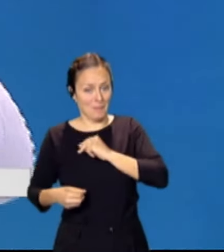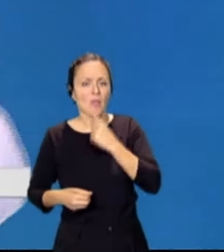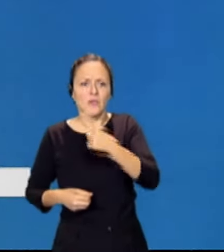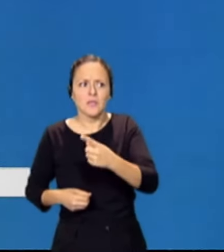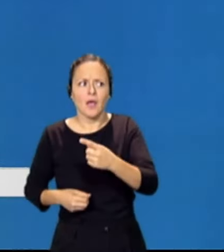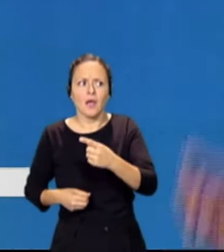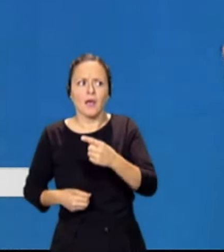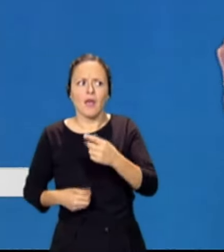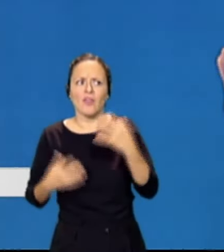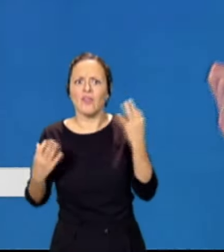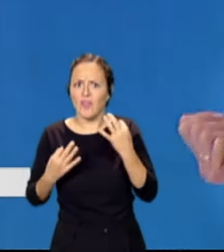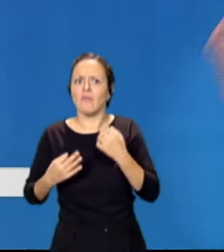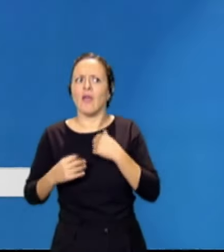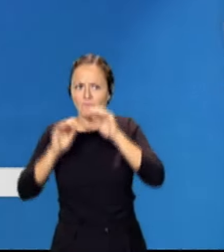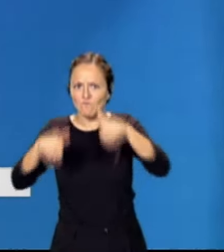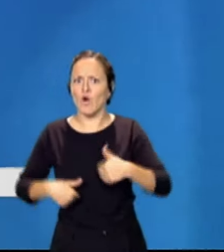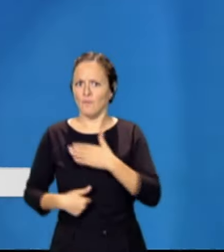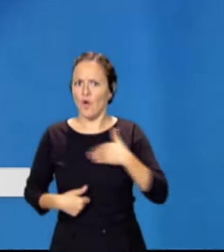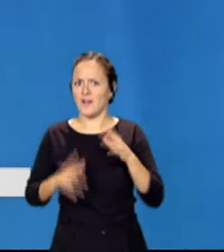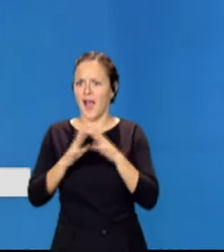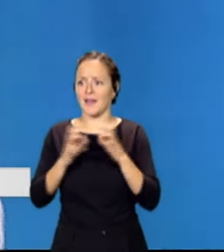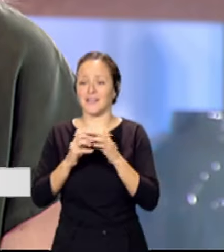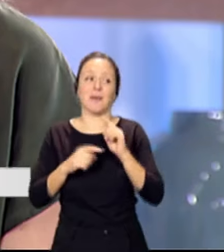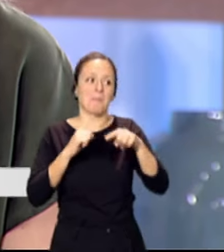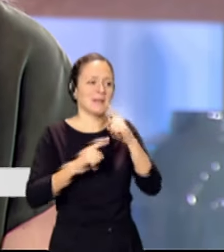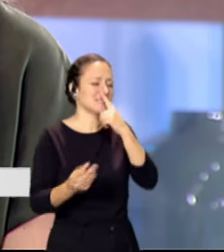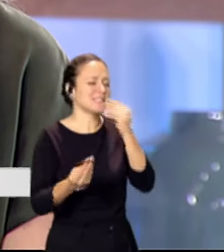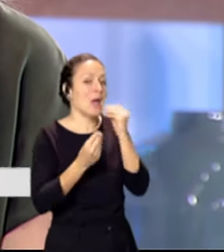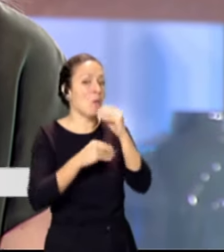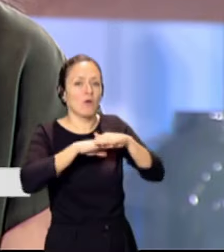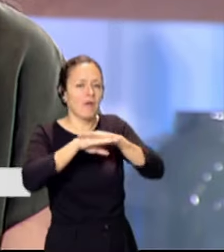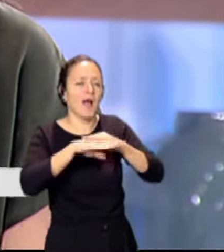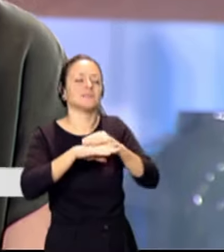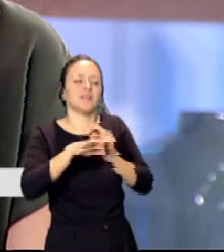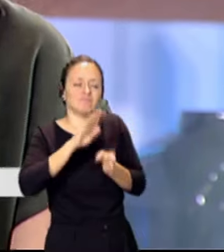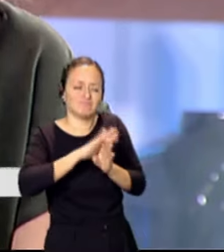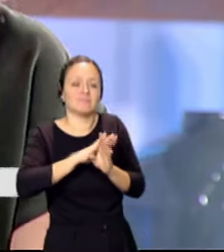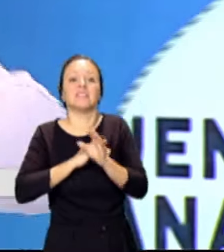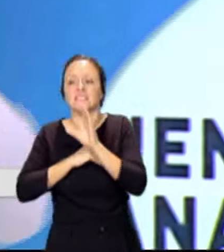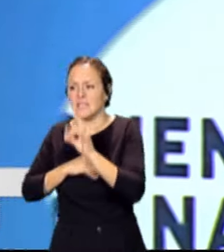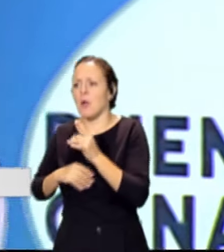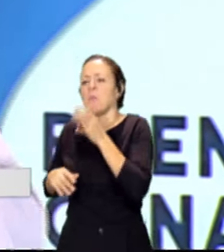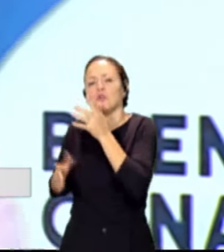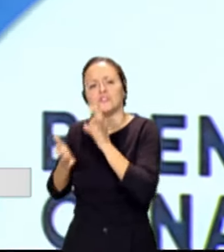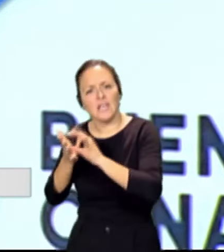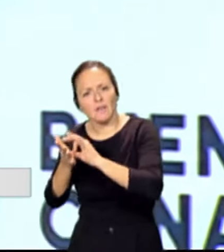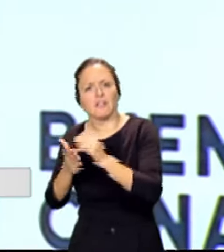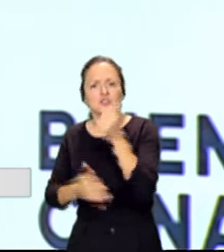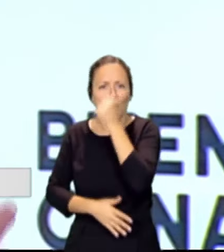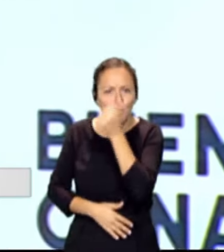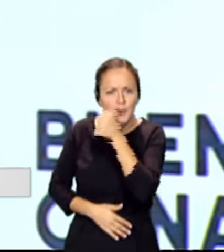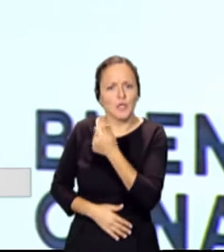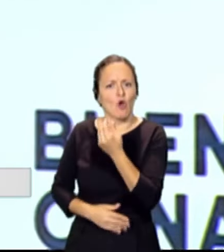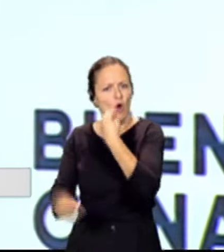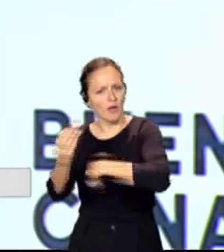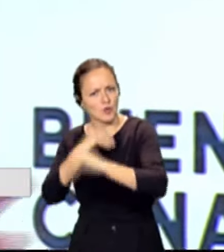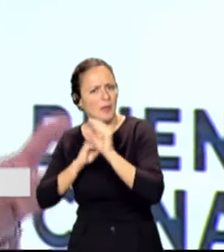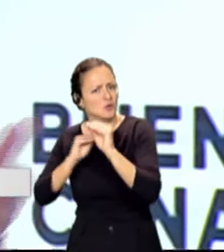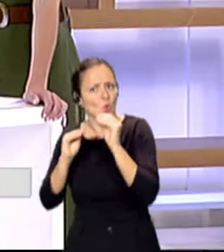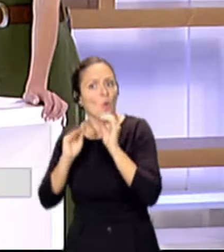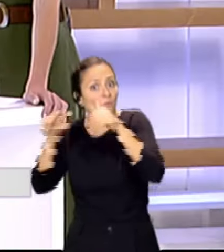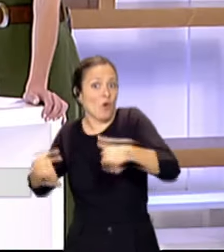volver a ese restaurante conservar como decías la esencia de ese sabor original no exactamente que vaya por su servicio por sus vinos por su gastronomía por todo